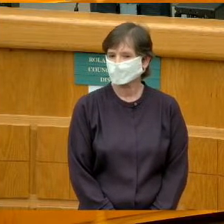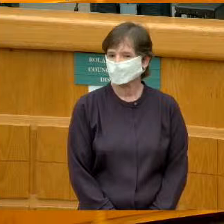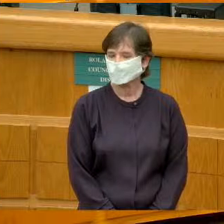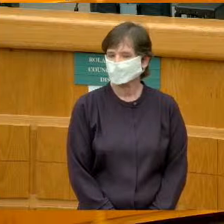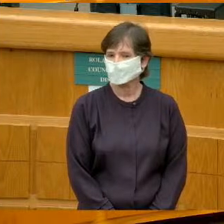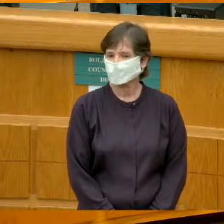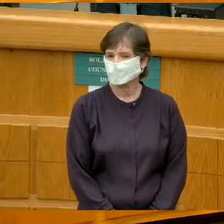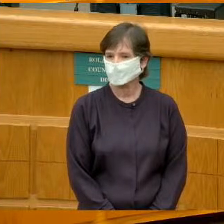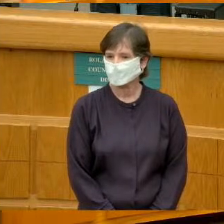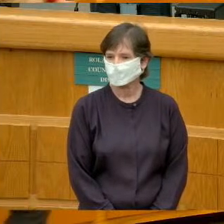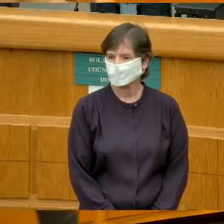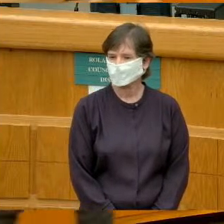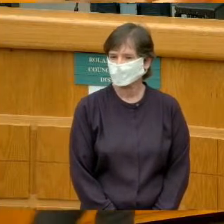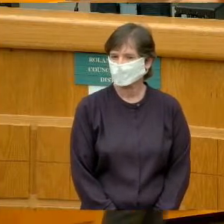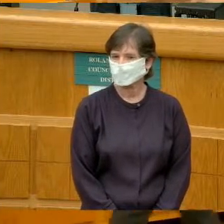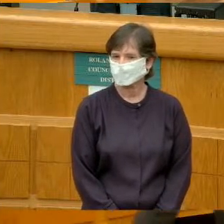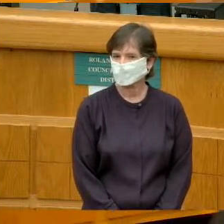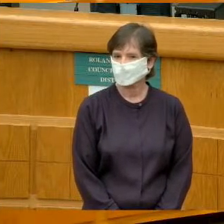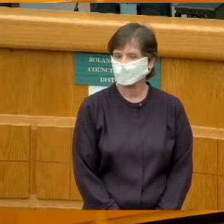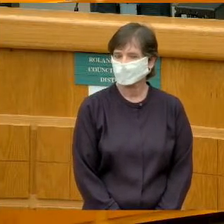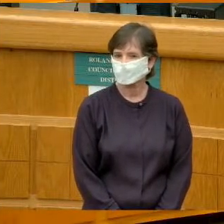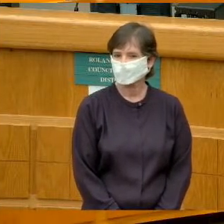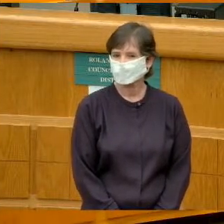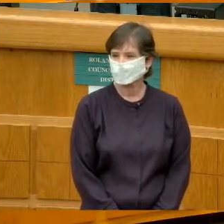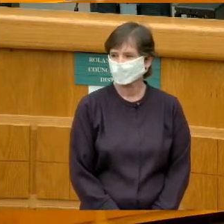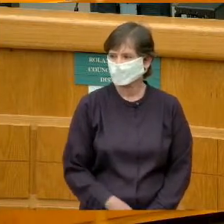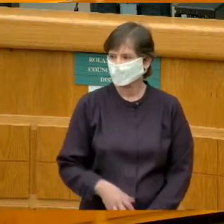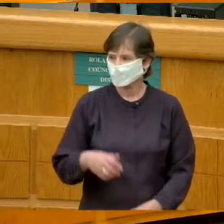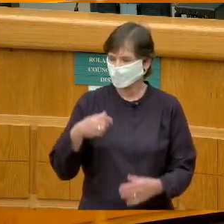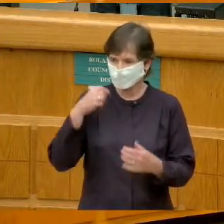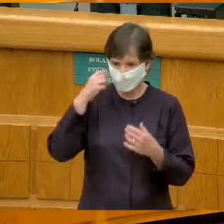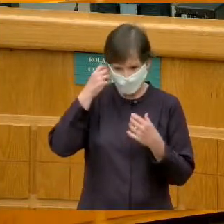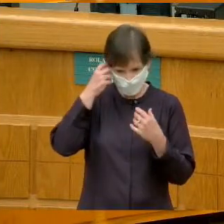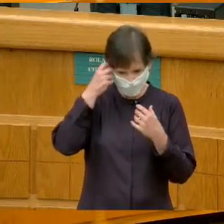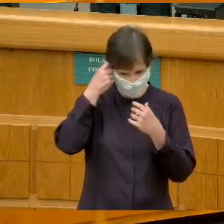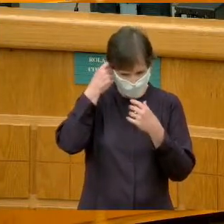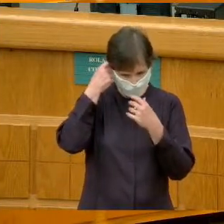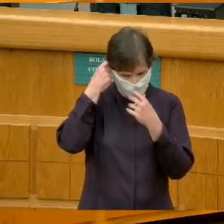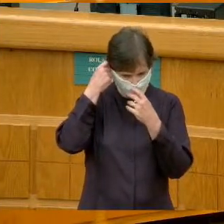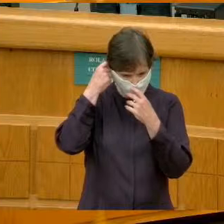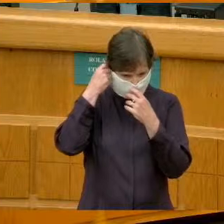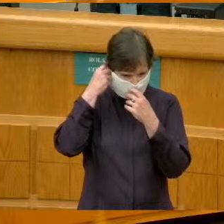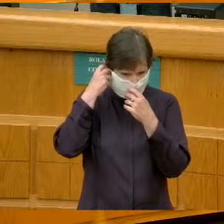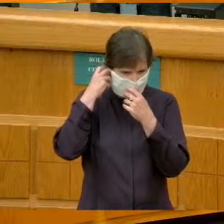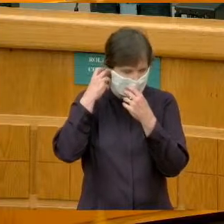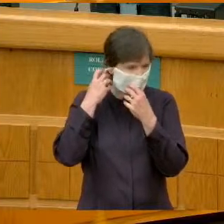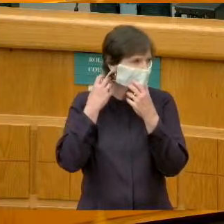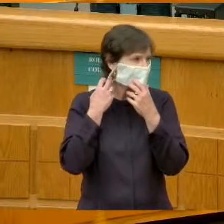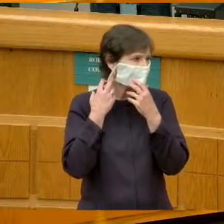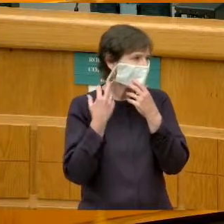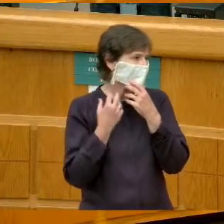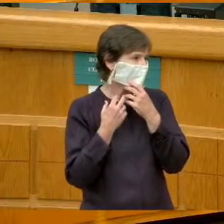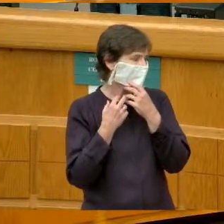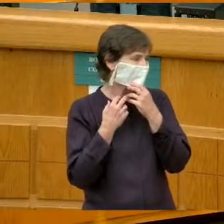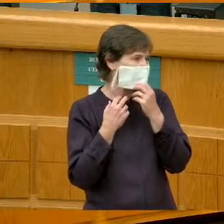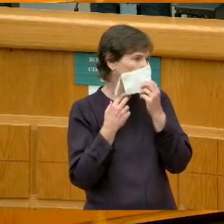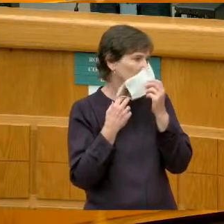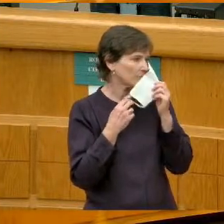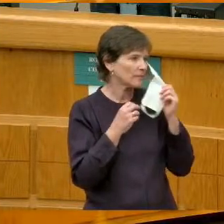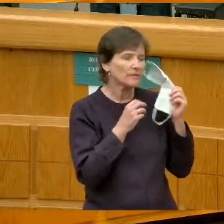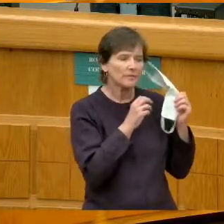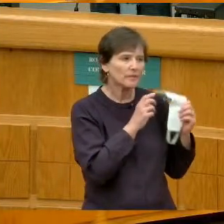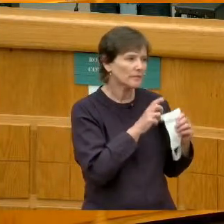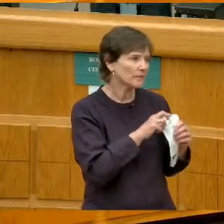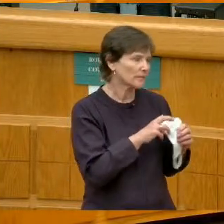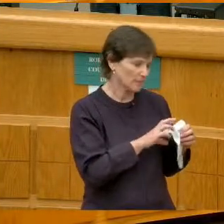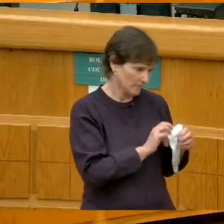personas fallecidas. Ayer el alcalde y la juez dieron a conocer el cierre de playas y parques. Existe algo de confusión por las playas de la bahía y